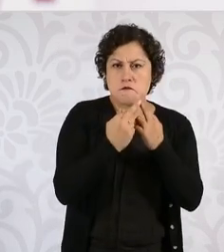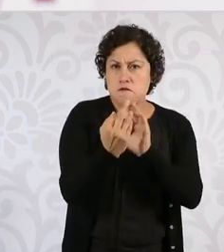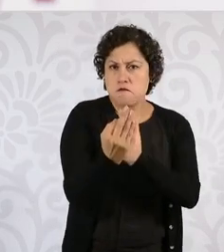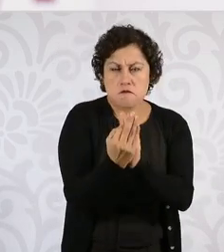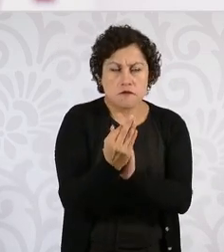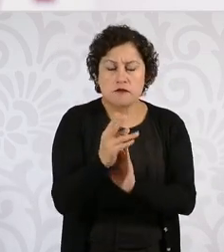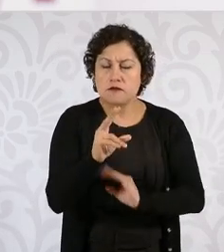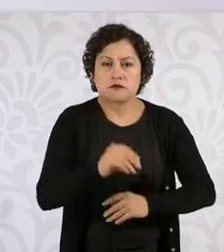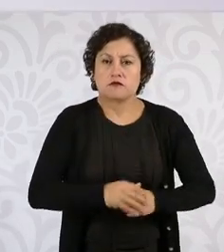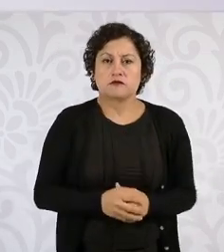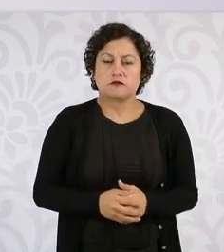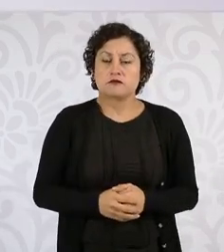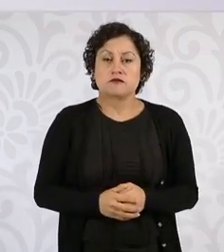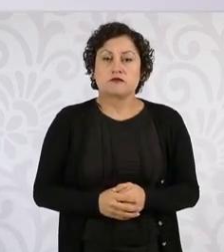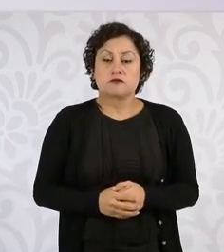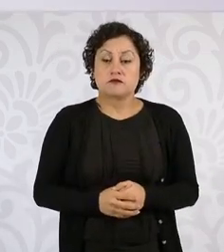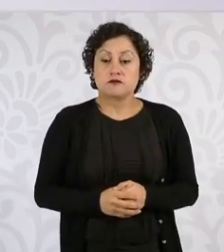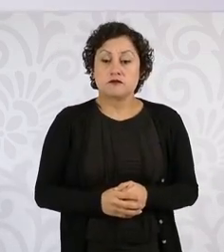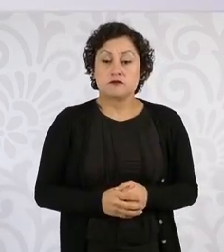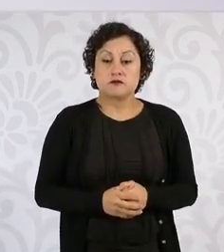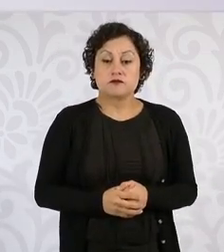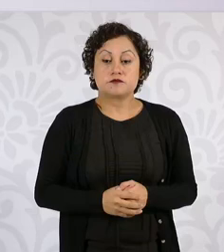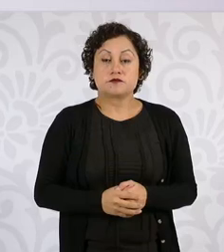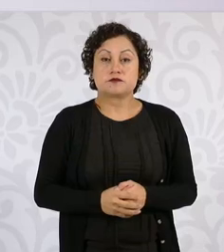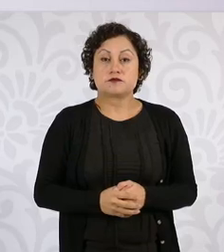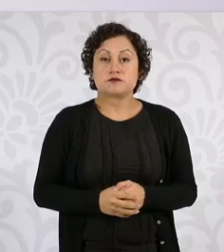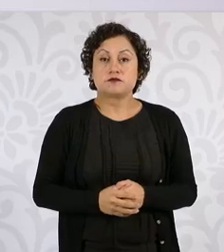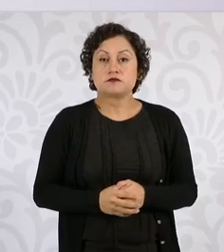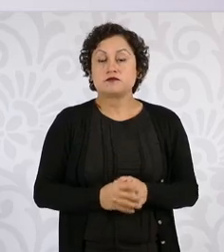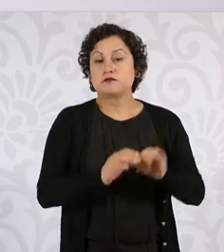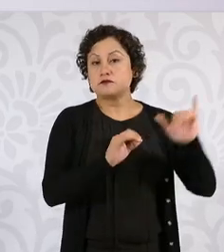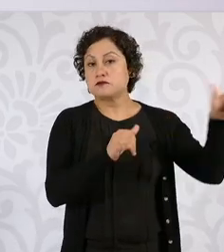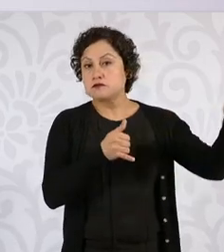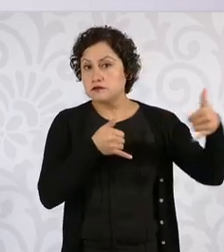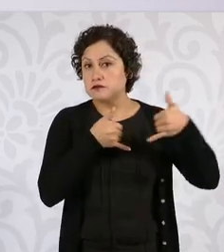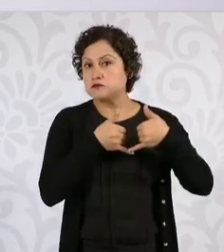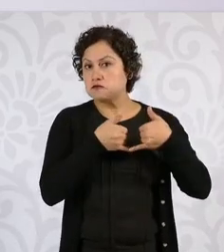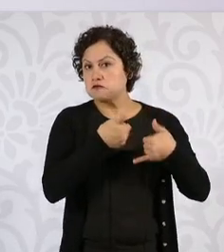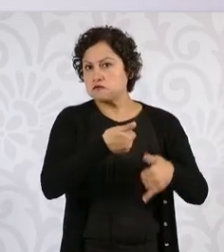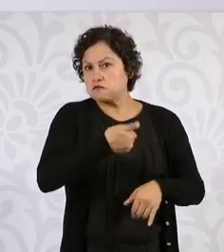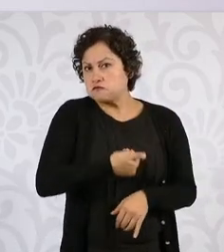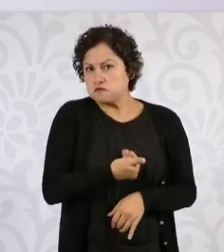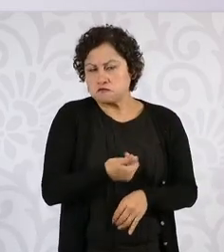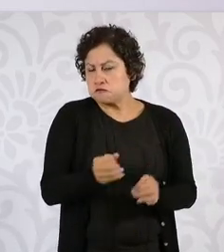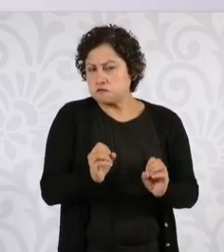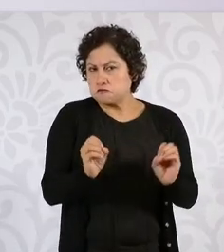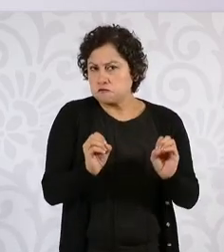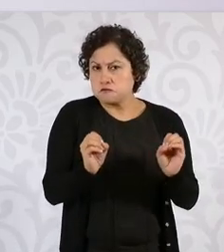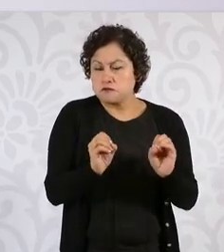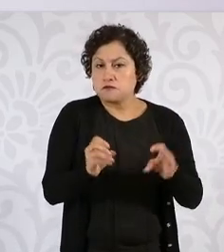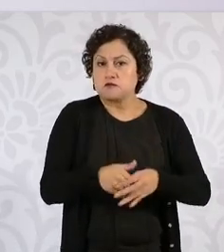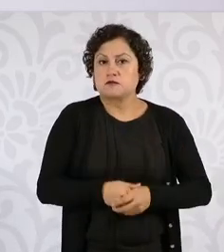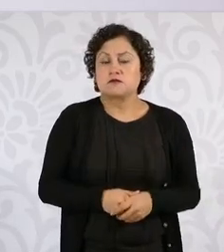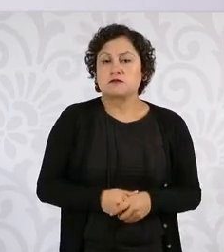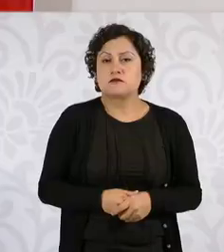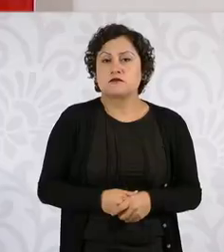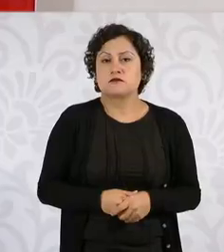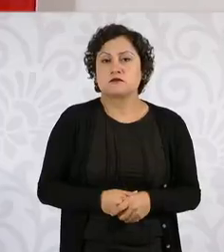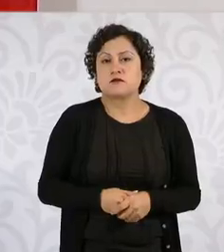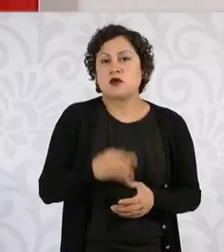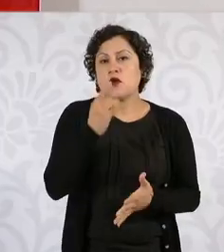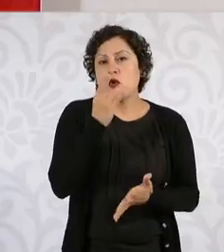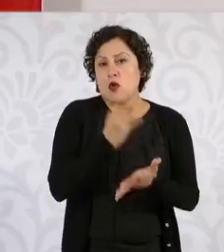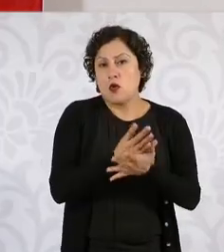En la llamada no se planteó en particular, sino más bien pues la reunión